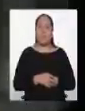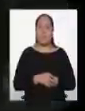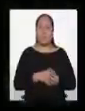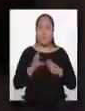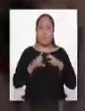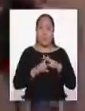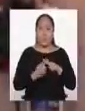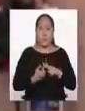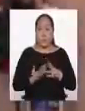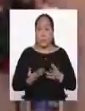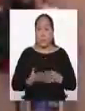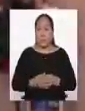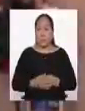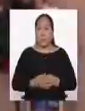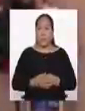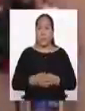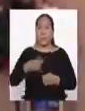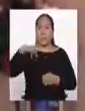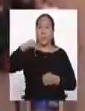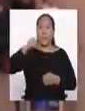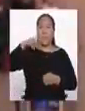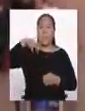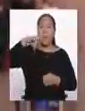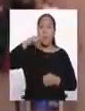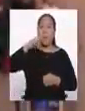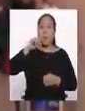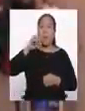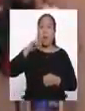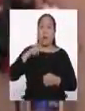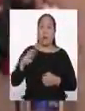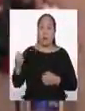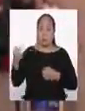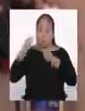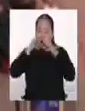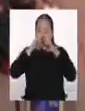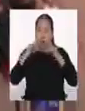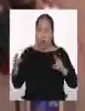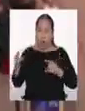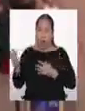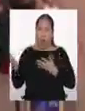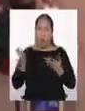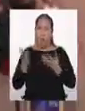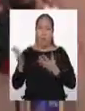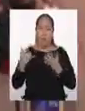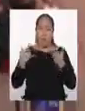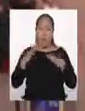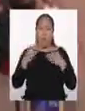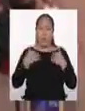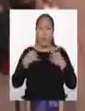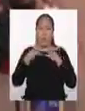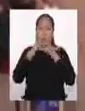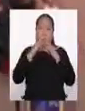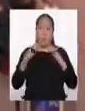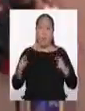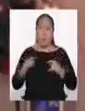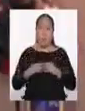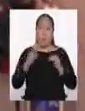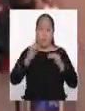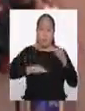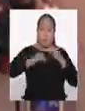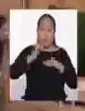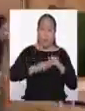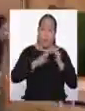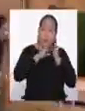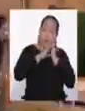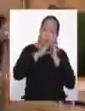Llegamos a Pampa Larga con esta carpa, que ya teníamos carpa para armar,